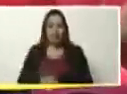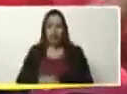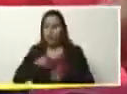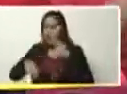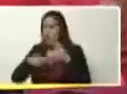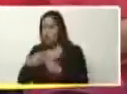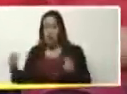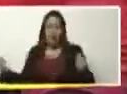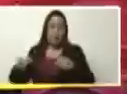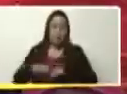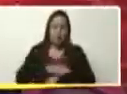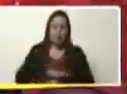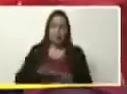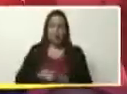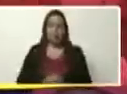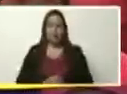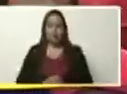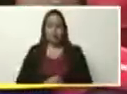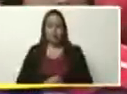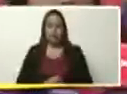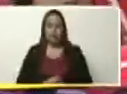Nunca más.